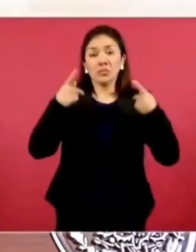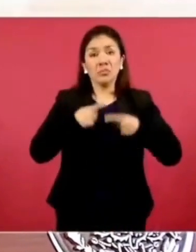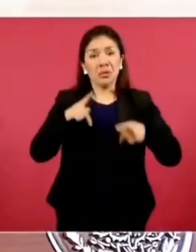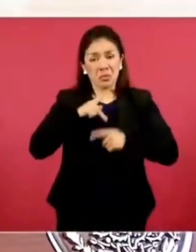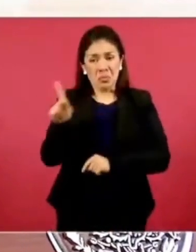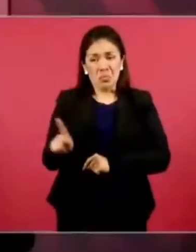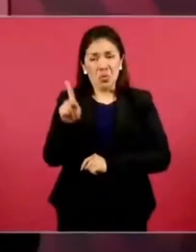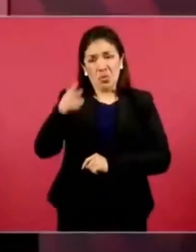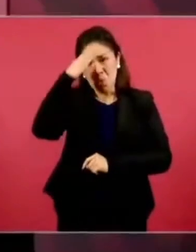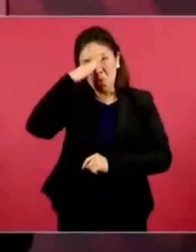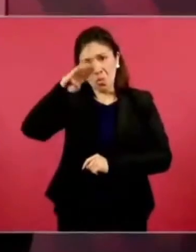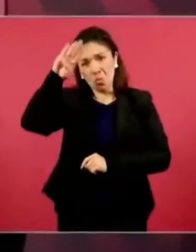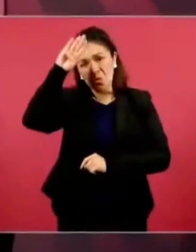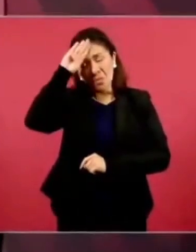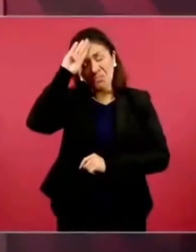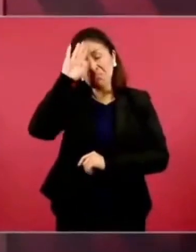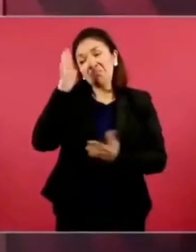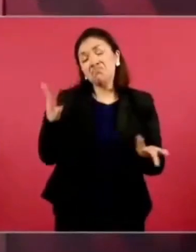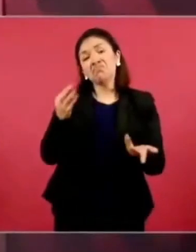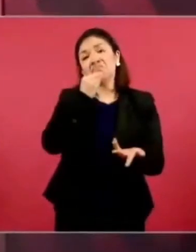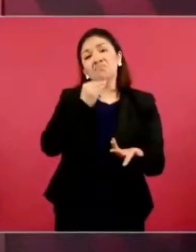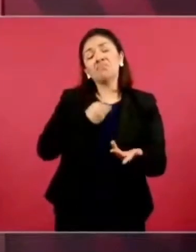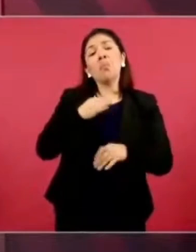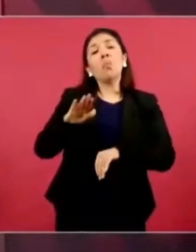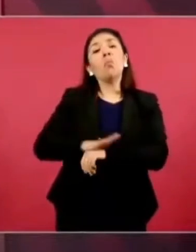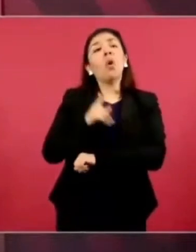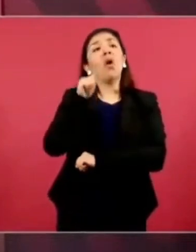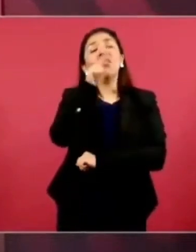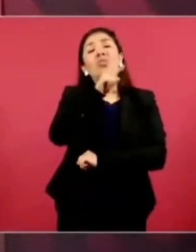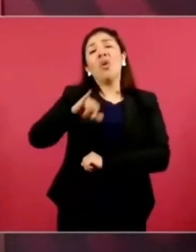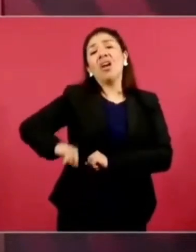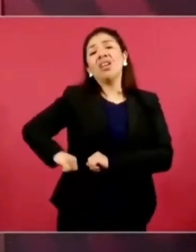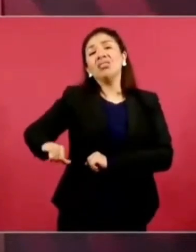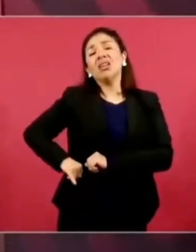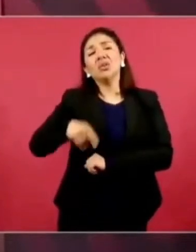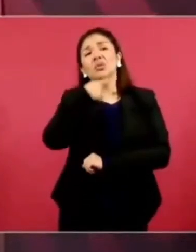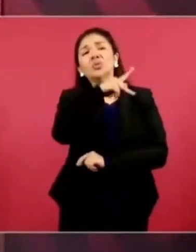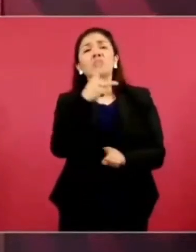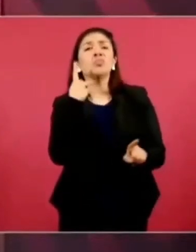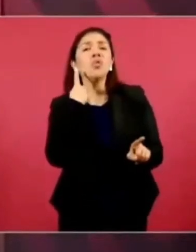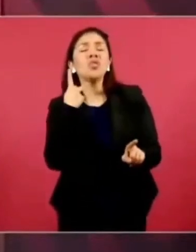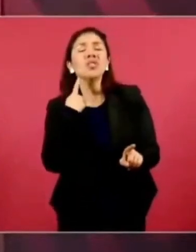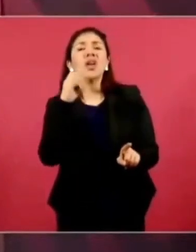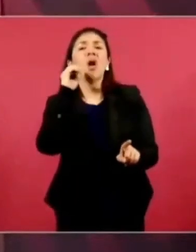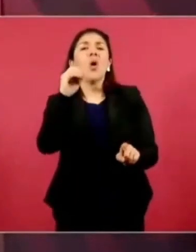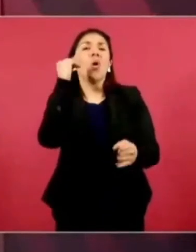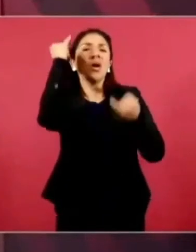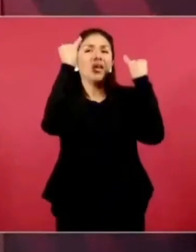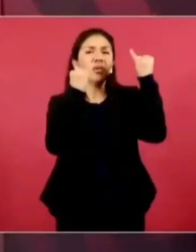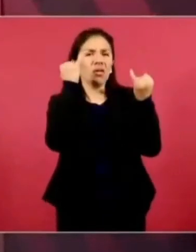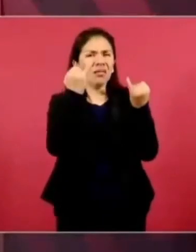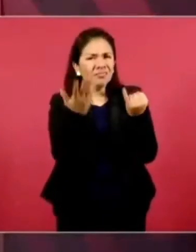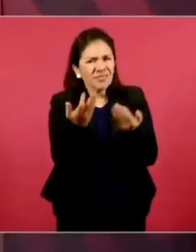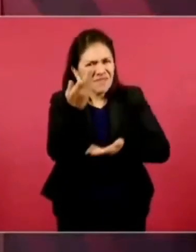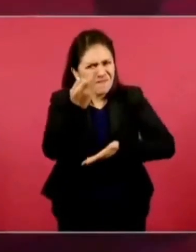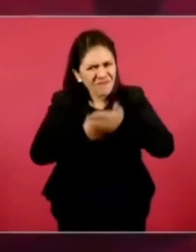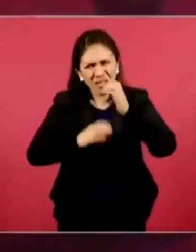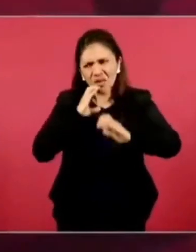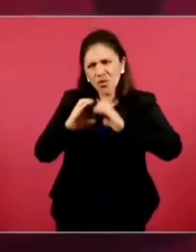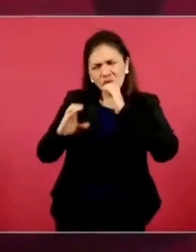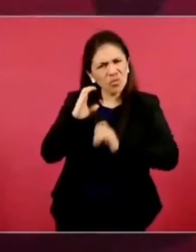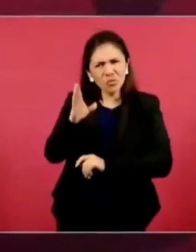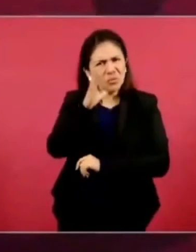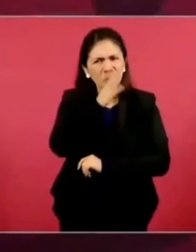por intereses políticos o ideológicos? ¿Qué no puede haber diálogo? ¿Qué no puede haber